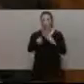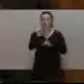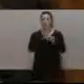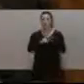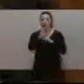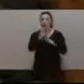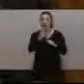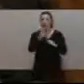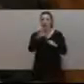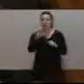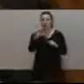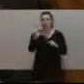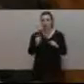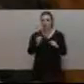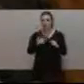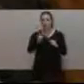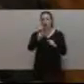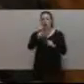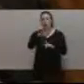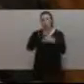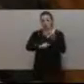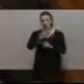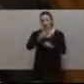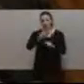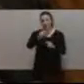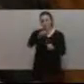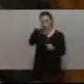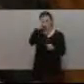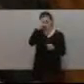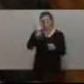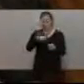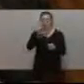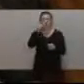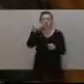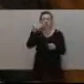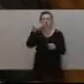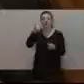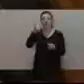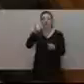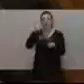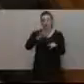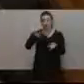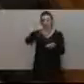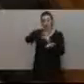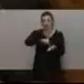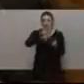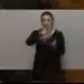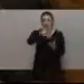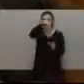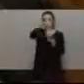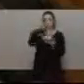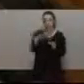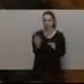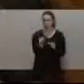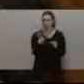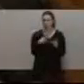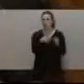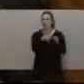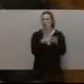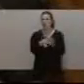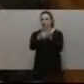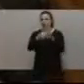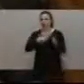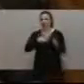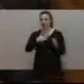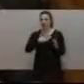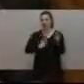de Asociación de Enfermos de Síndromes de Sensibilización Central, que incluye tanto lo que tiene que ver con la fatiga